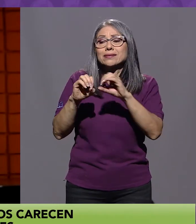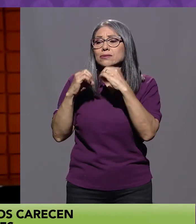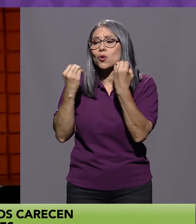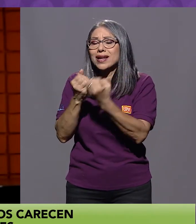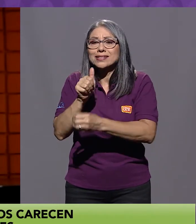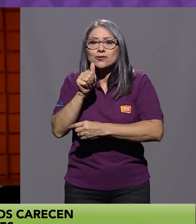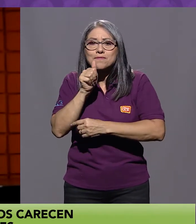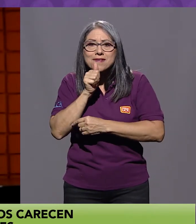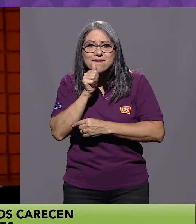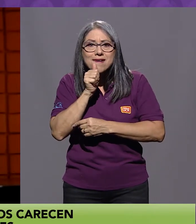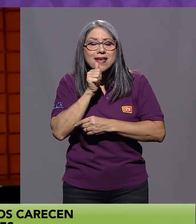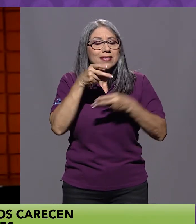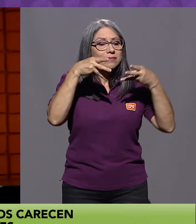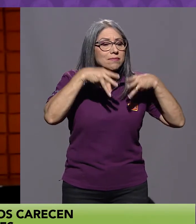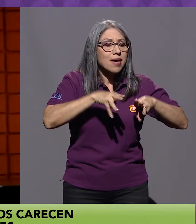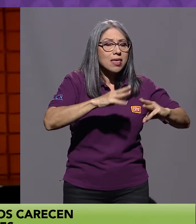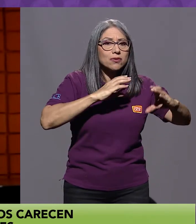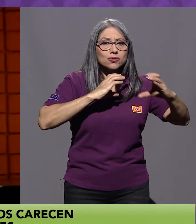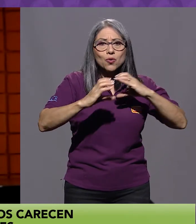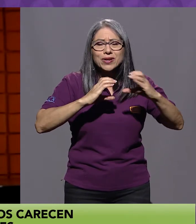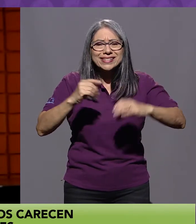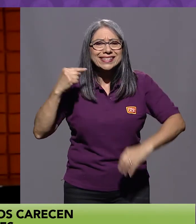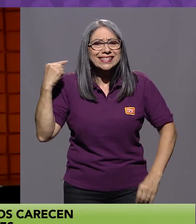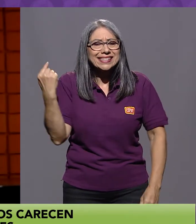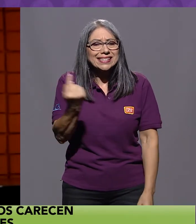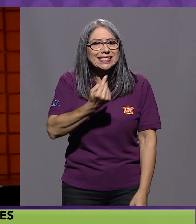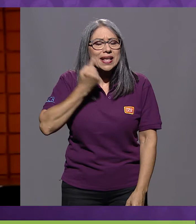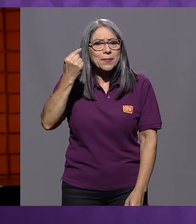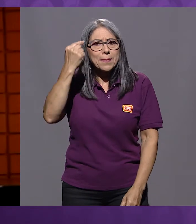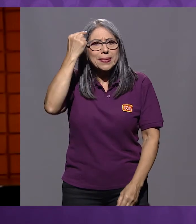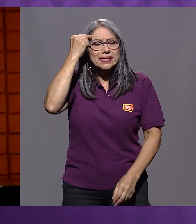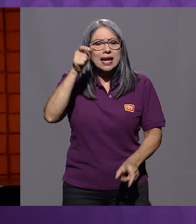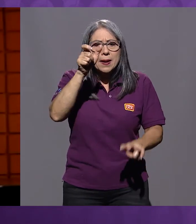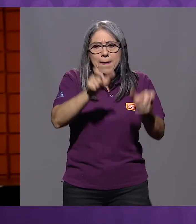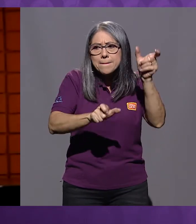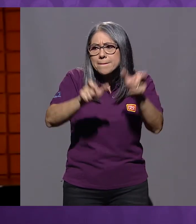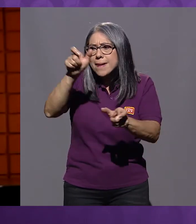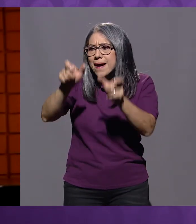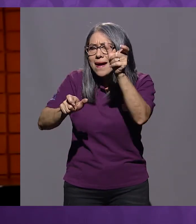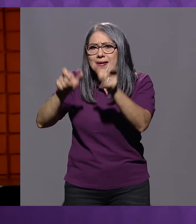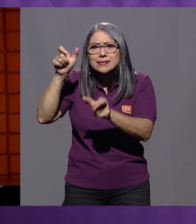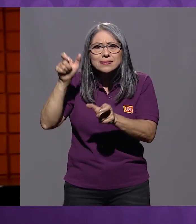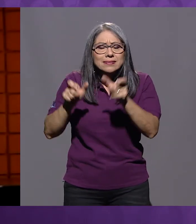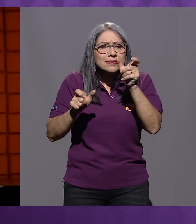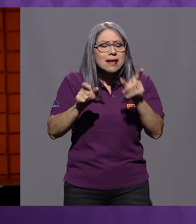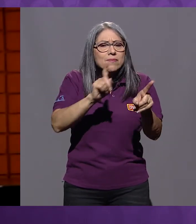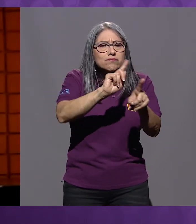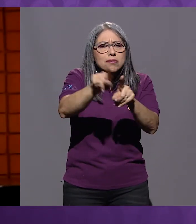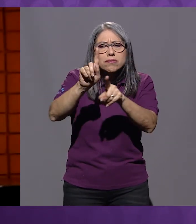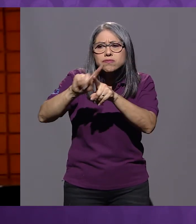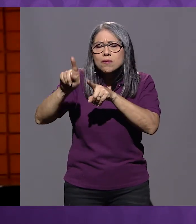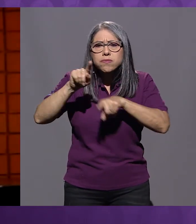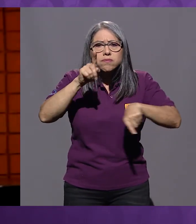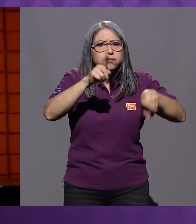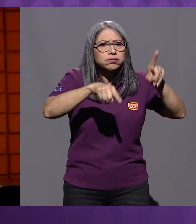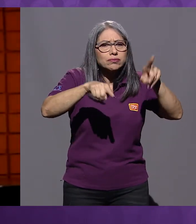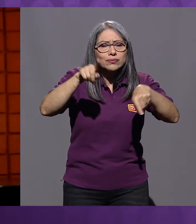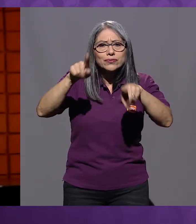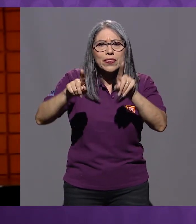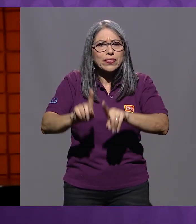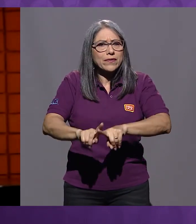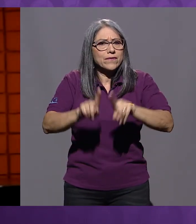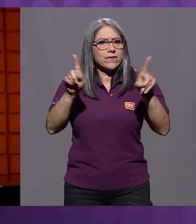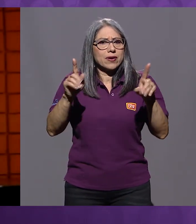en los medios de comunicación, pensar siempre en esta diversidad de población objetivo en la que tenemos y